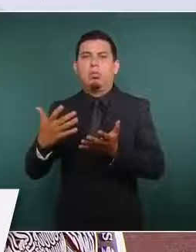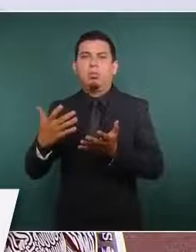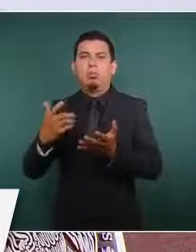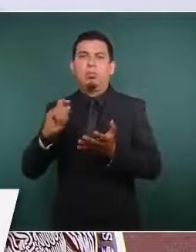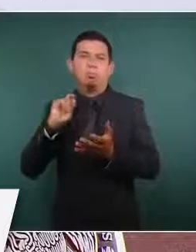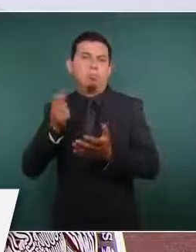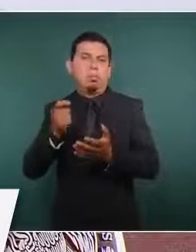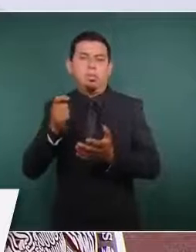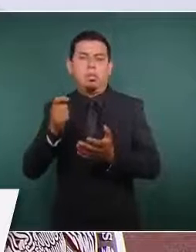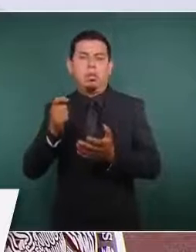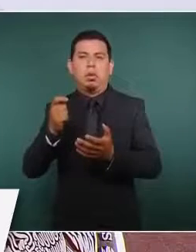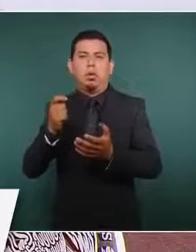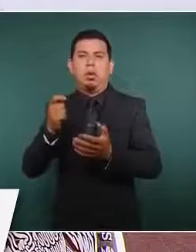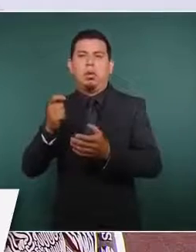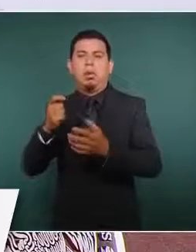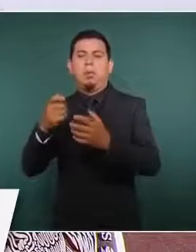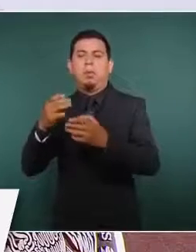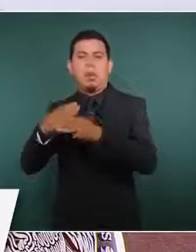21.